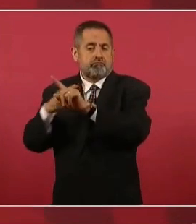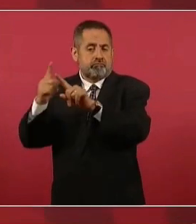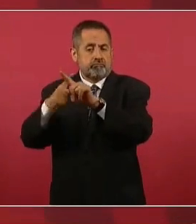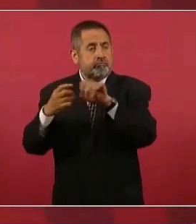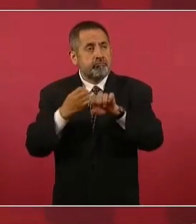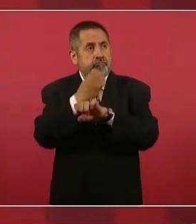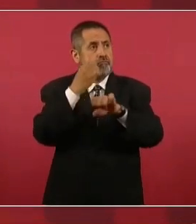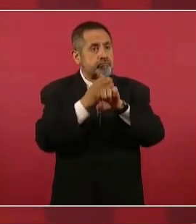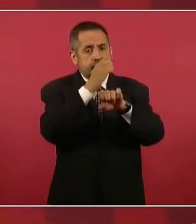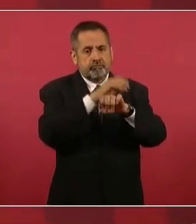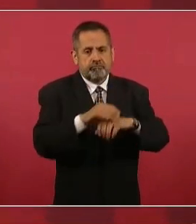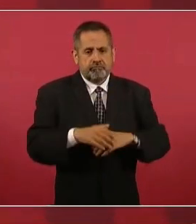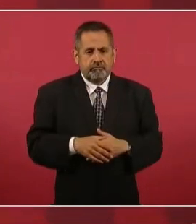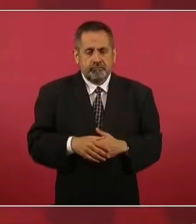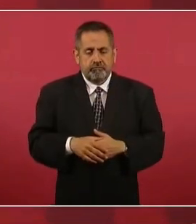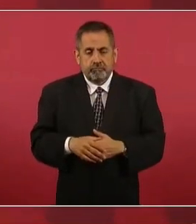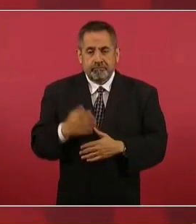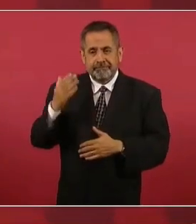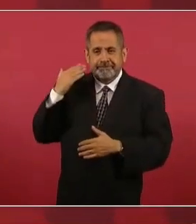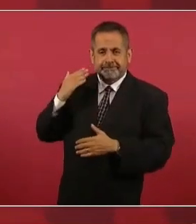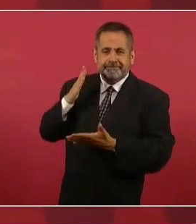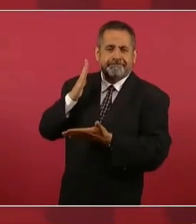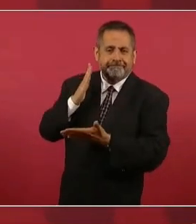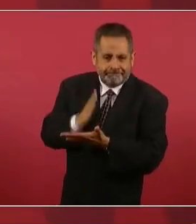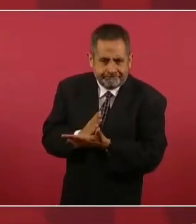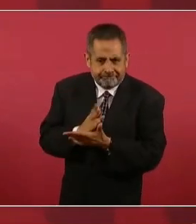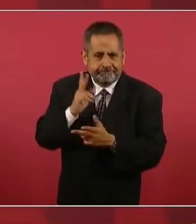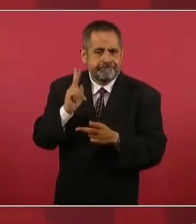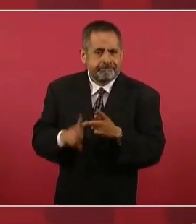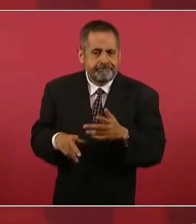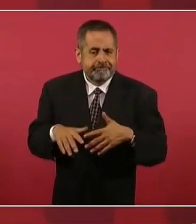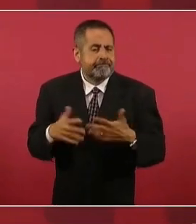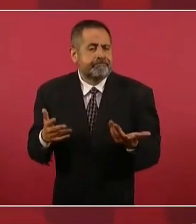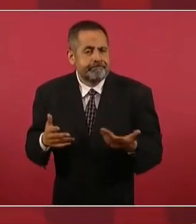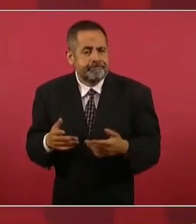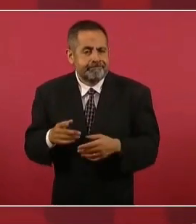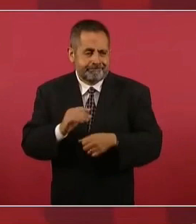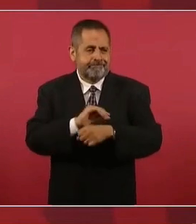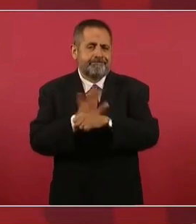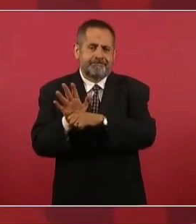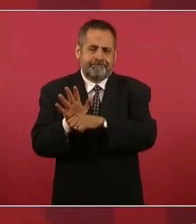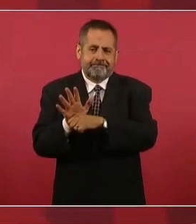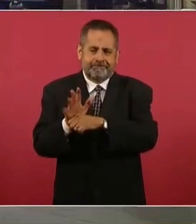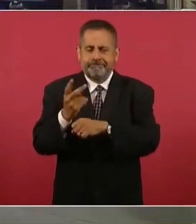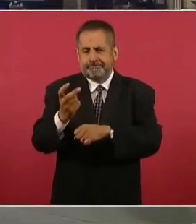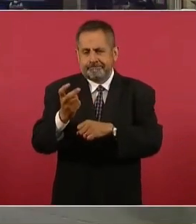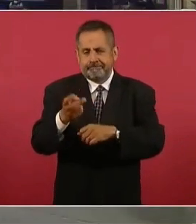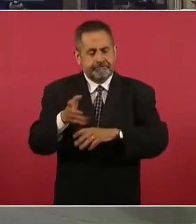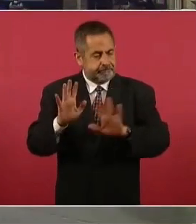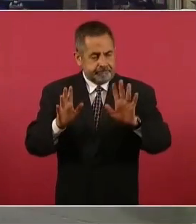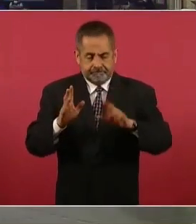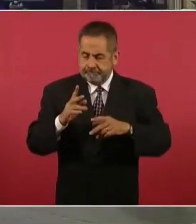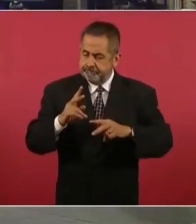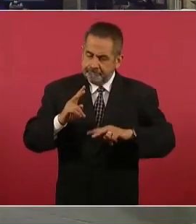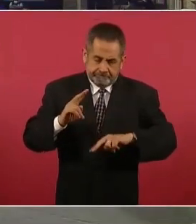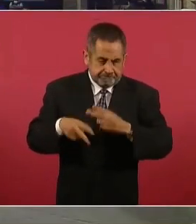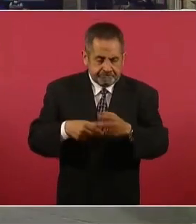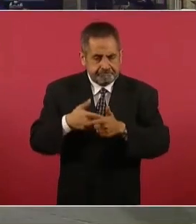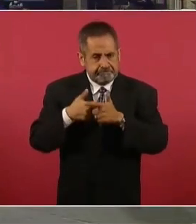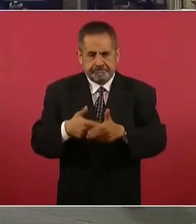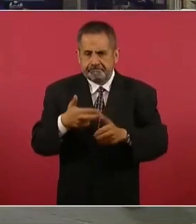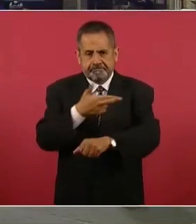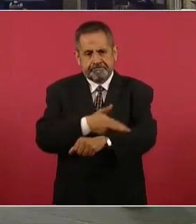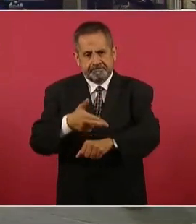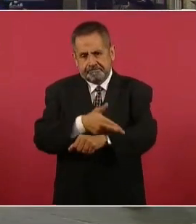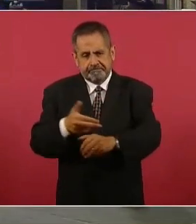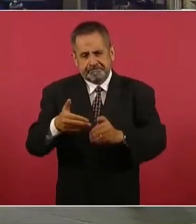estados. Se detuvo esto por la pandemia, pero ya vamos a continuar.